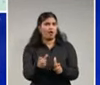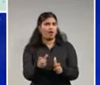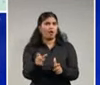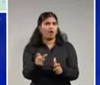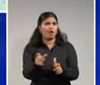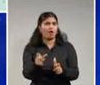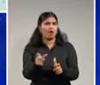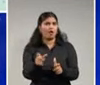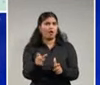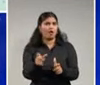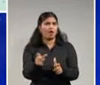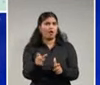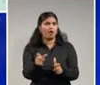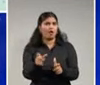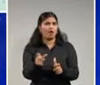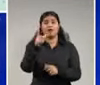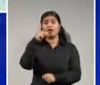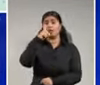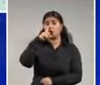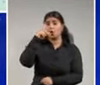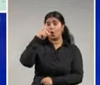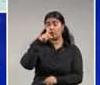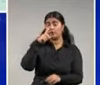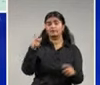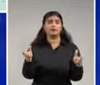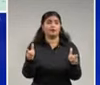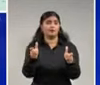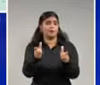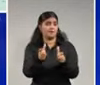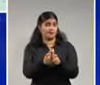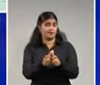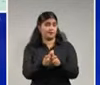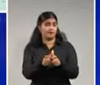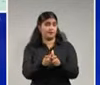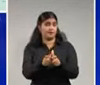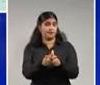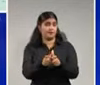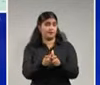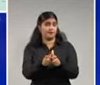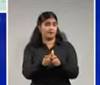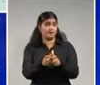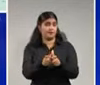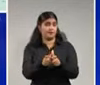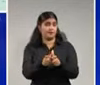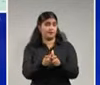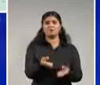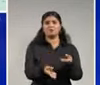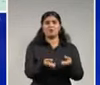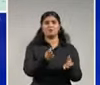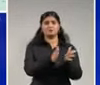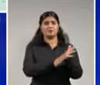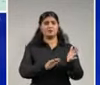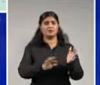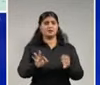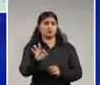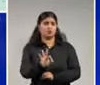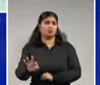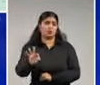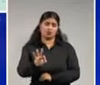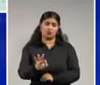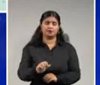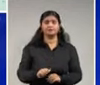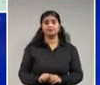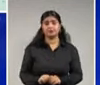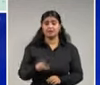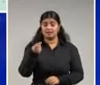noviembre bajó, y con 220 casos menos que el mes de octubre. En los 18 primeros días del